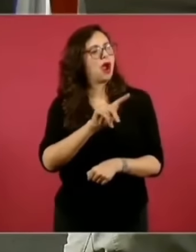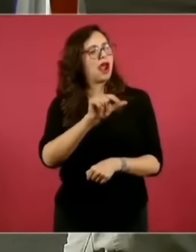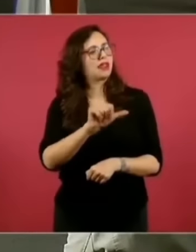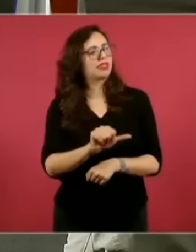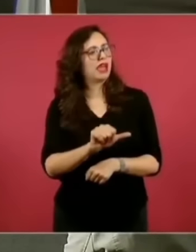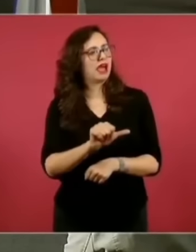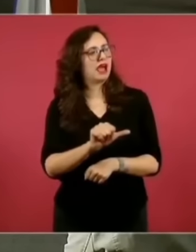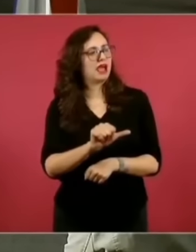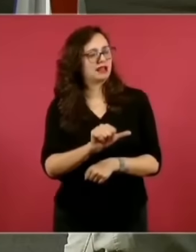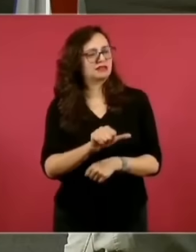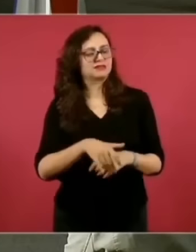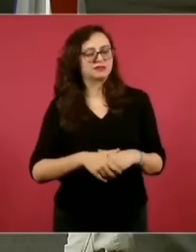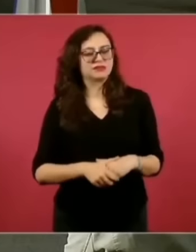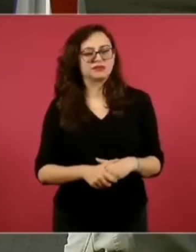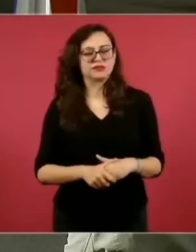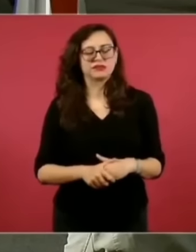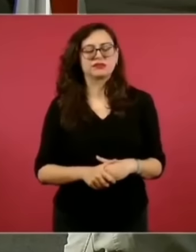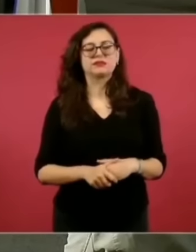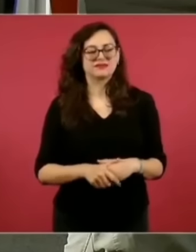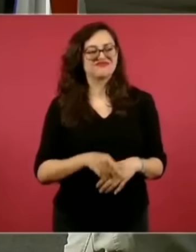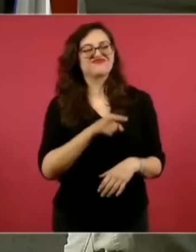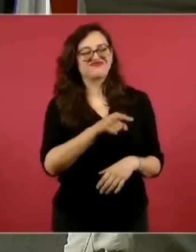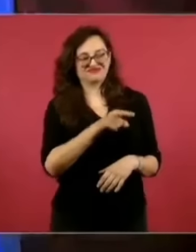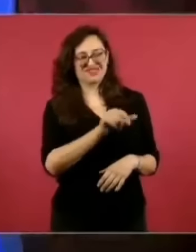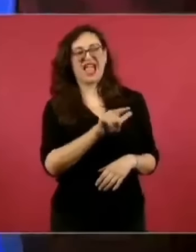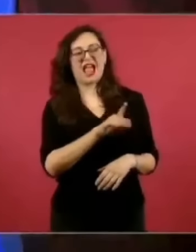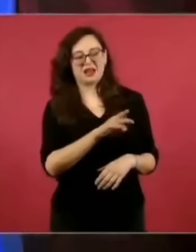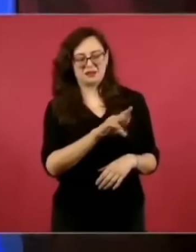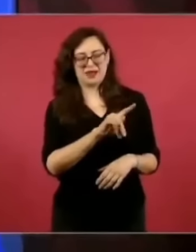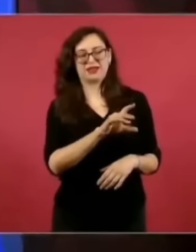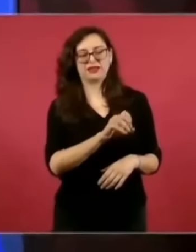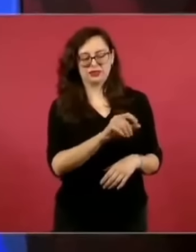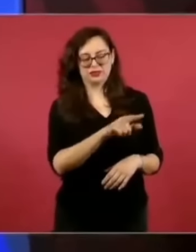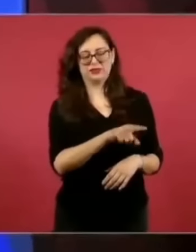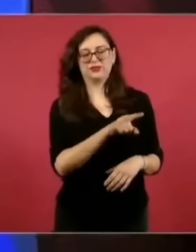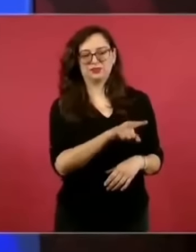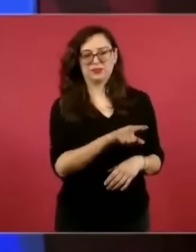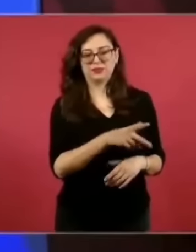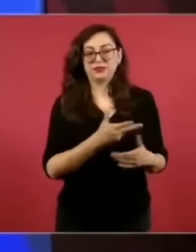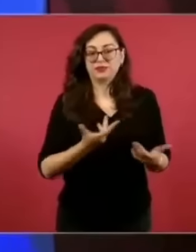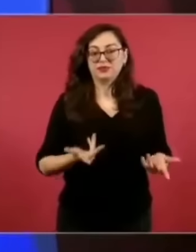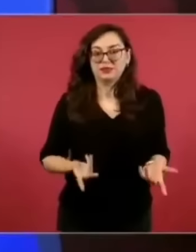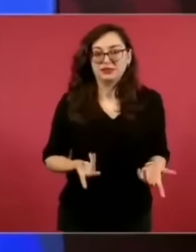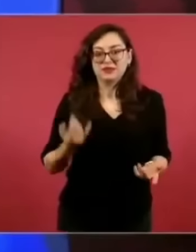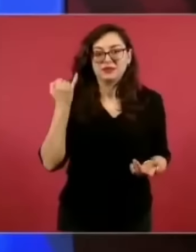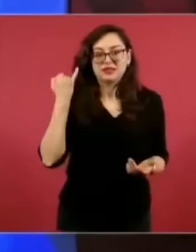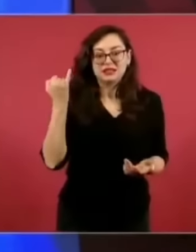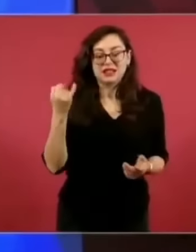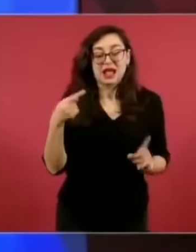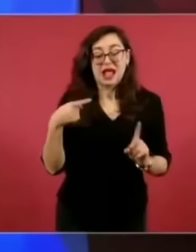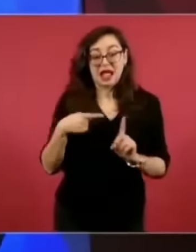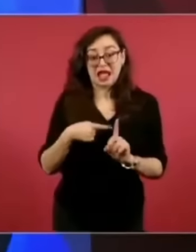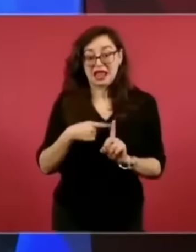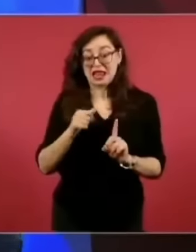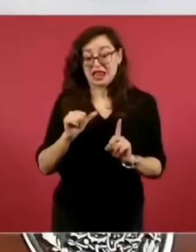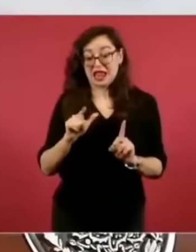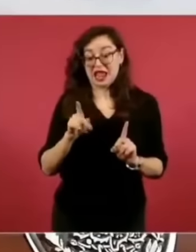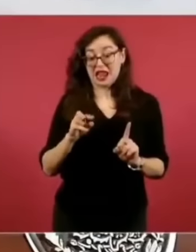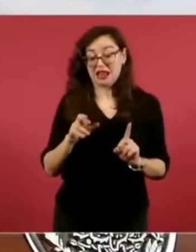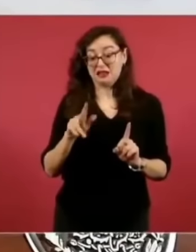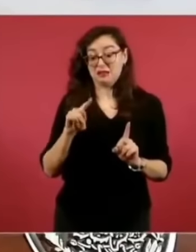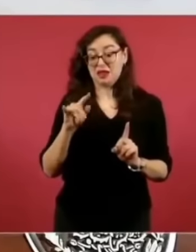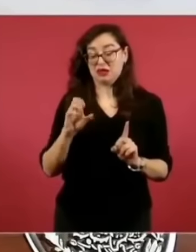Alberto García Granados, sí. Y fíjense, fue opositor a Porfirio Díaz, periodista